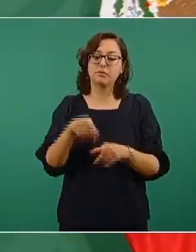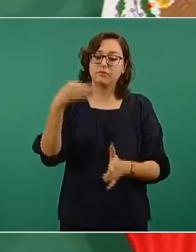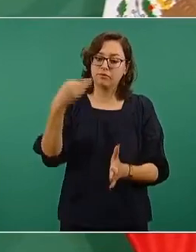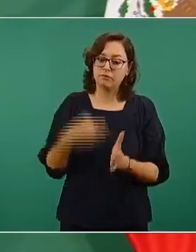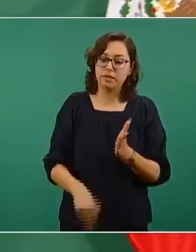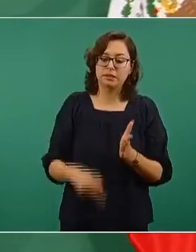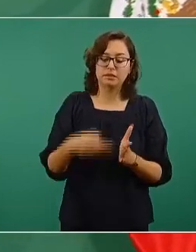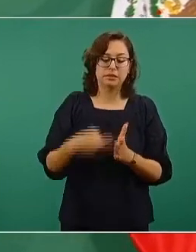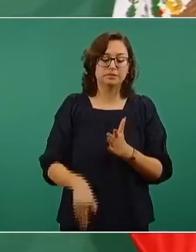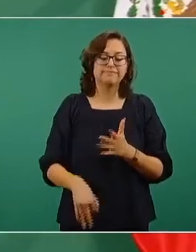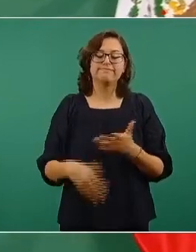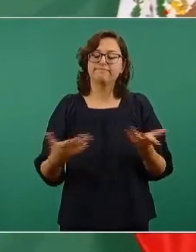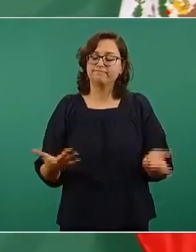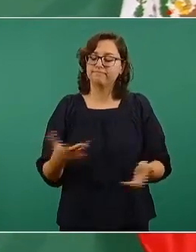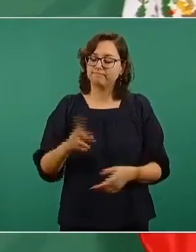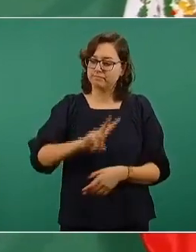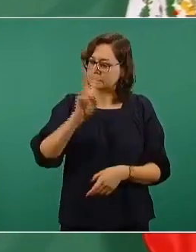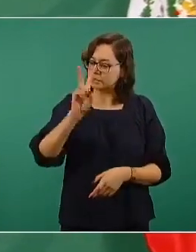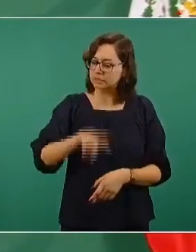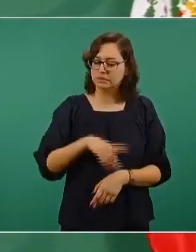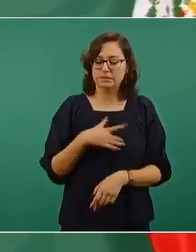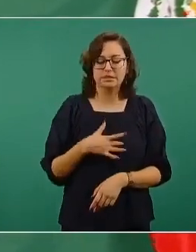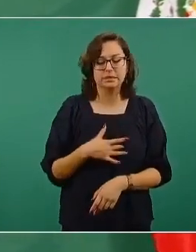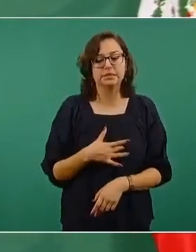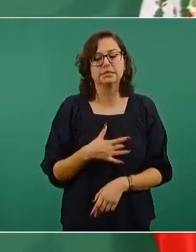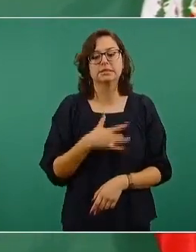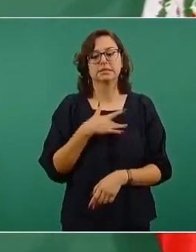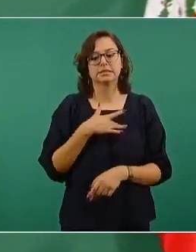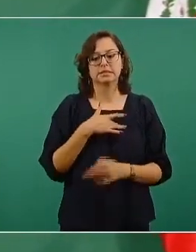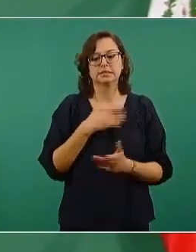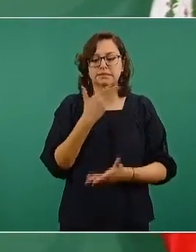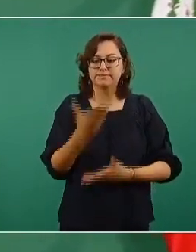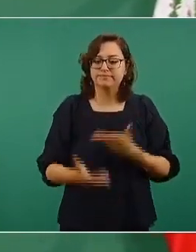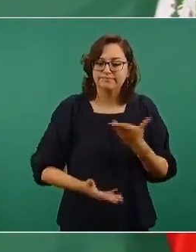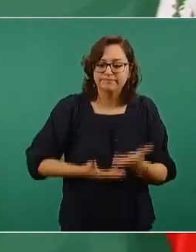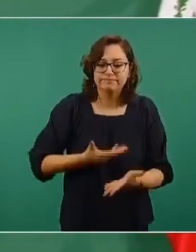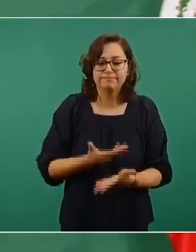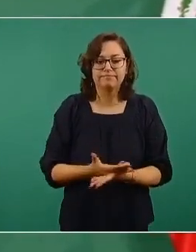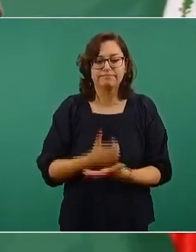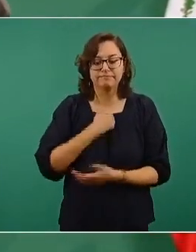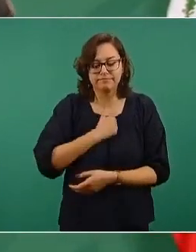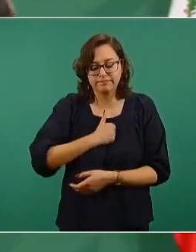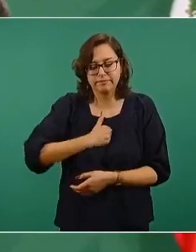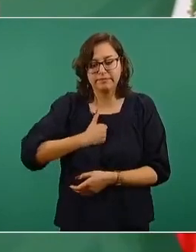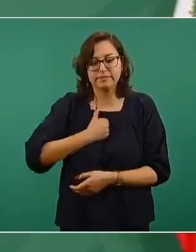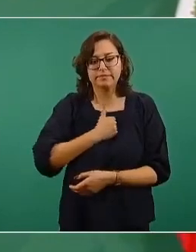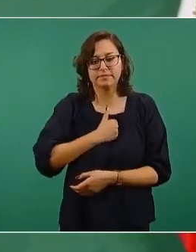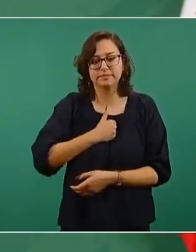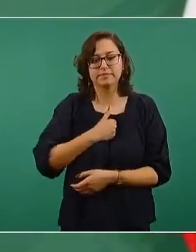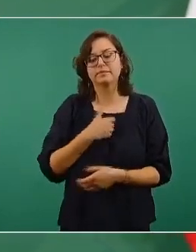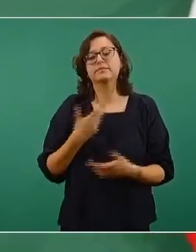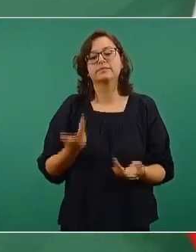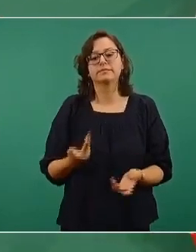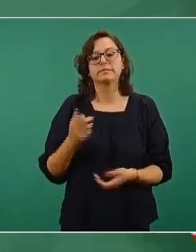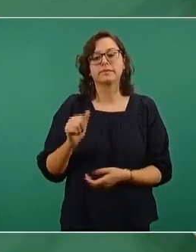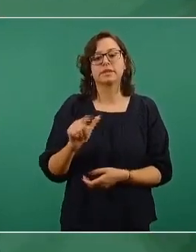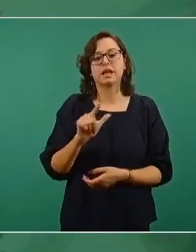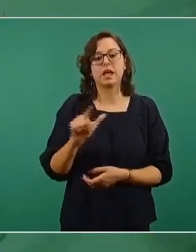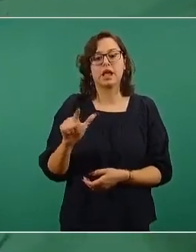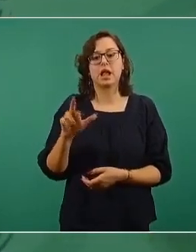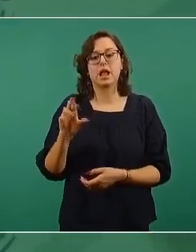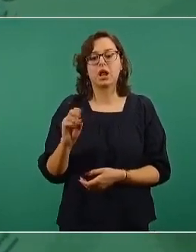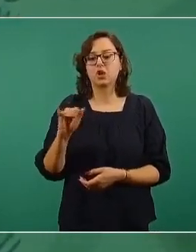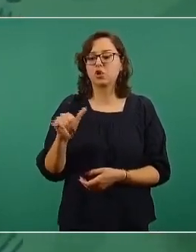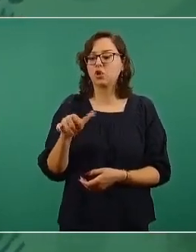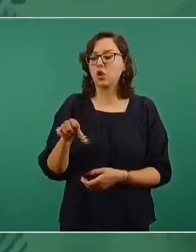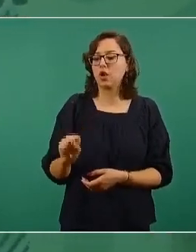profundo pésame a Albert Rojas, Al Rojas, un